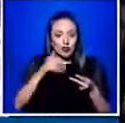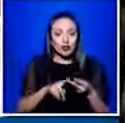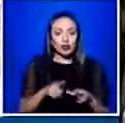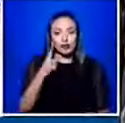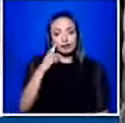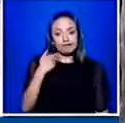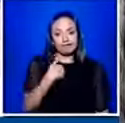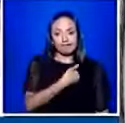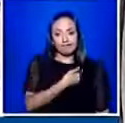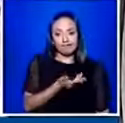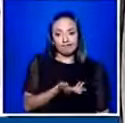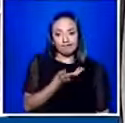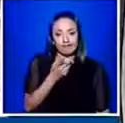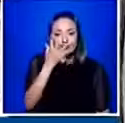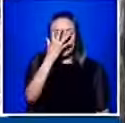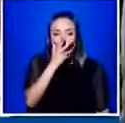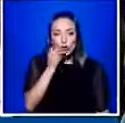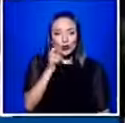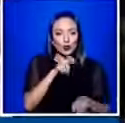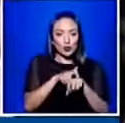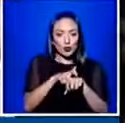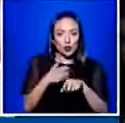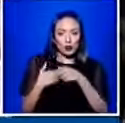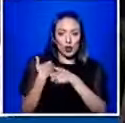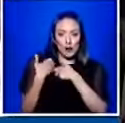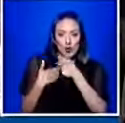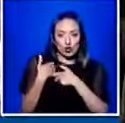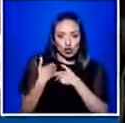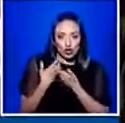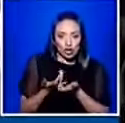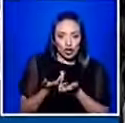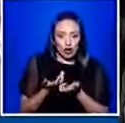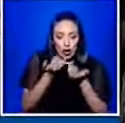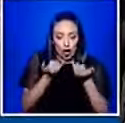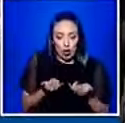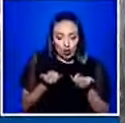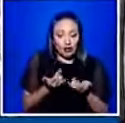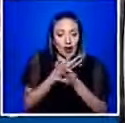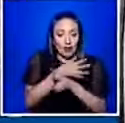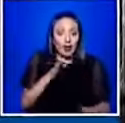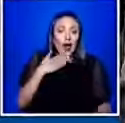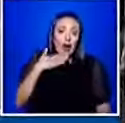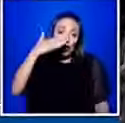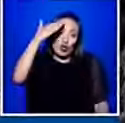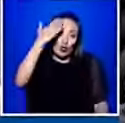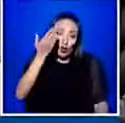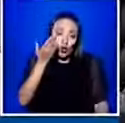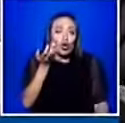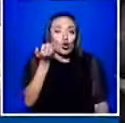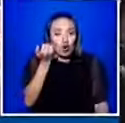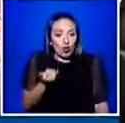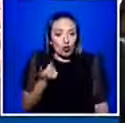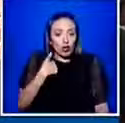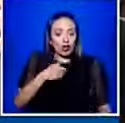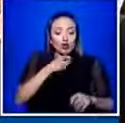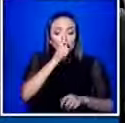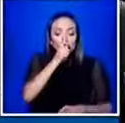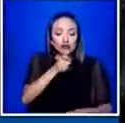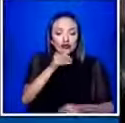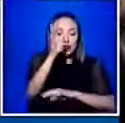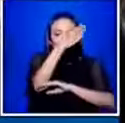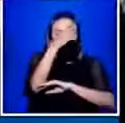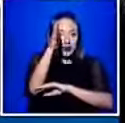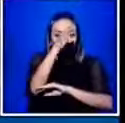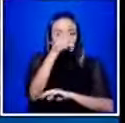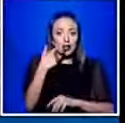para nosotros es un momento simbólico, emotivo, porque a nuestra edad y en nuestro tiempo podemos hacer el juramento a la bandera